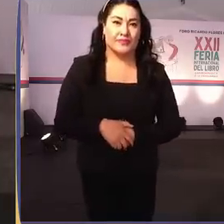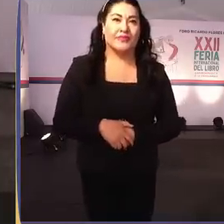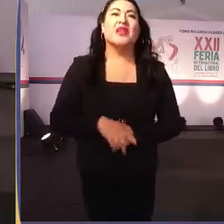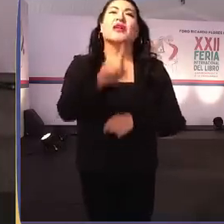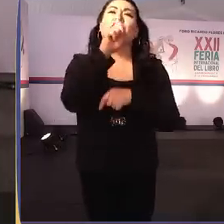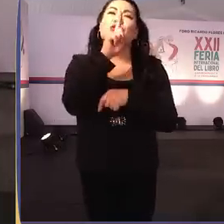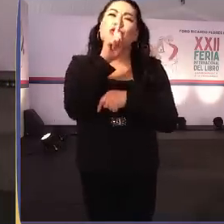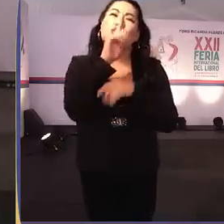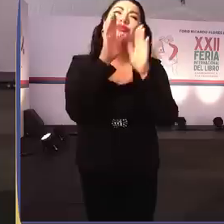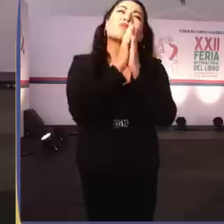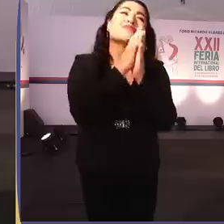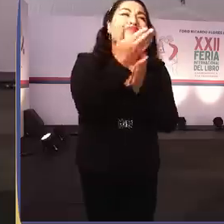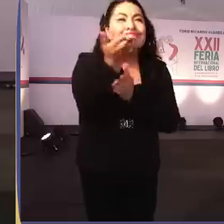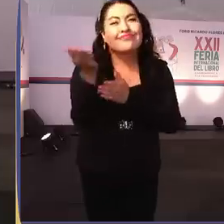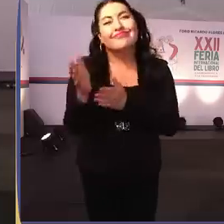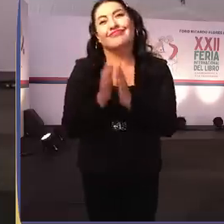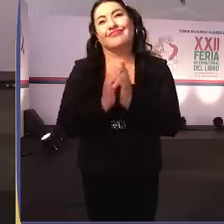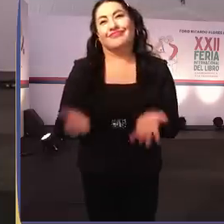Entonces cállense ustedes.